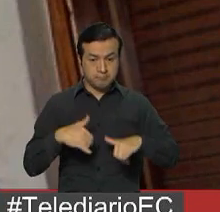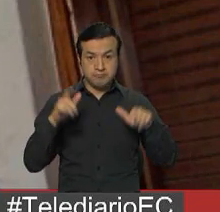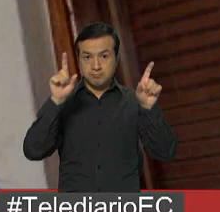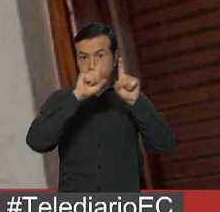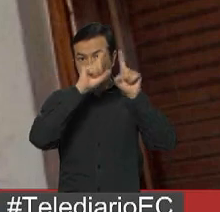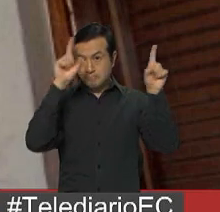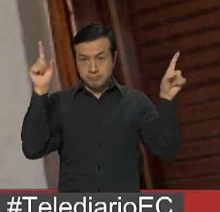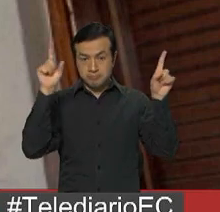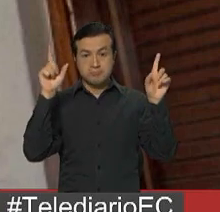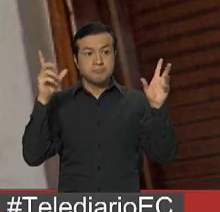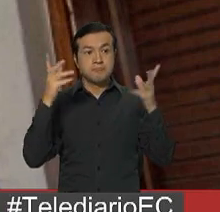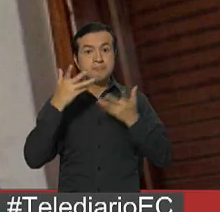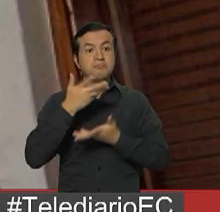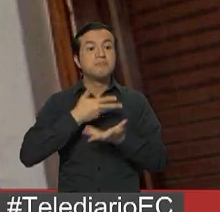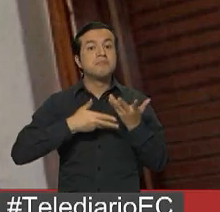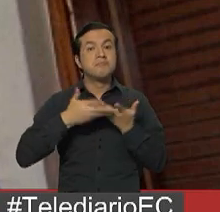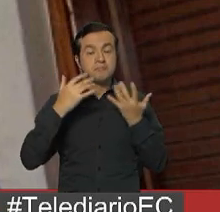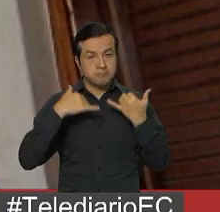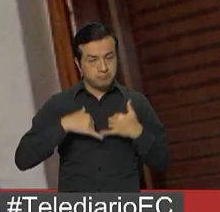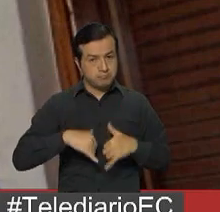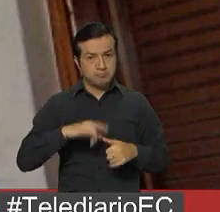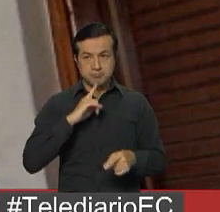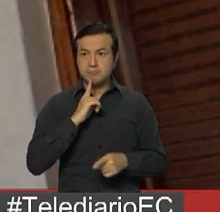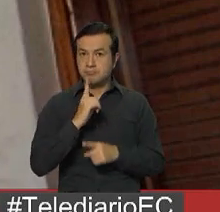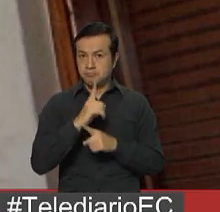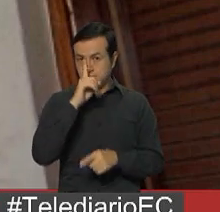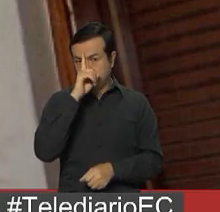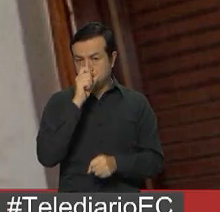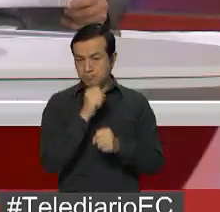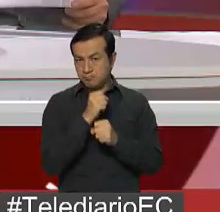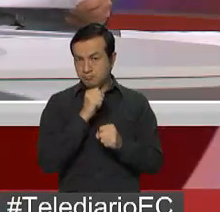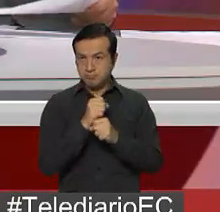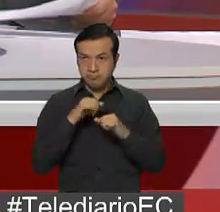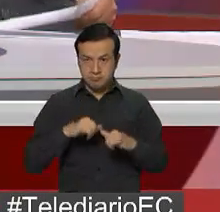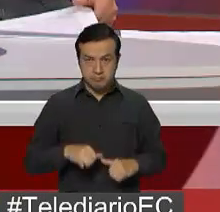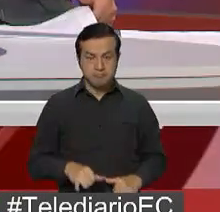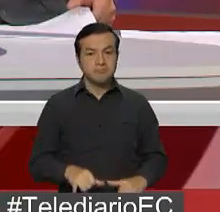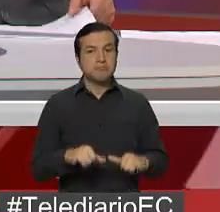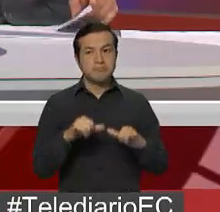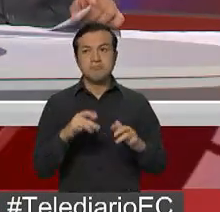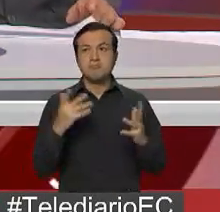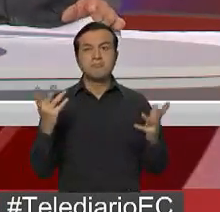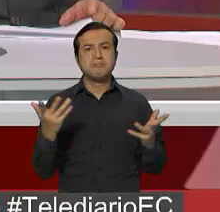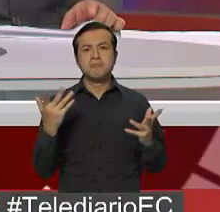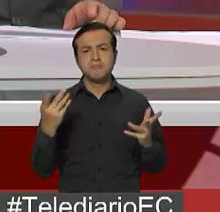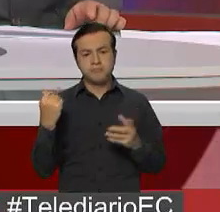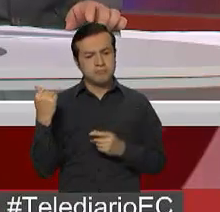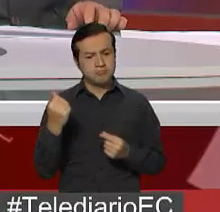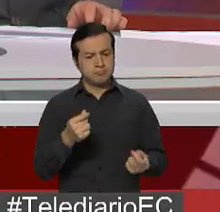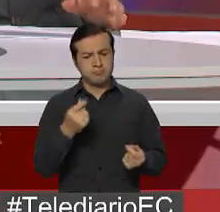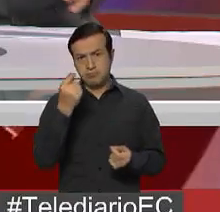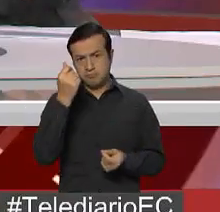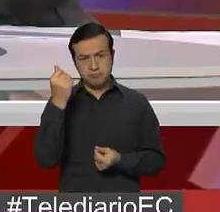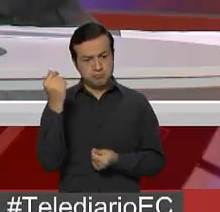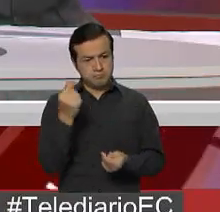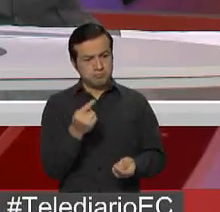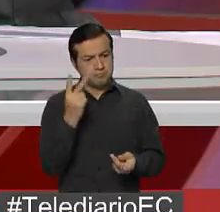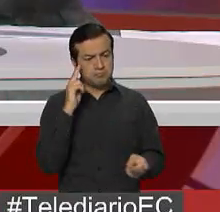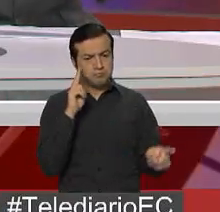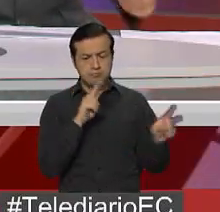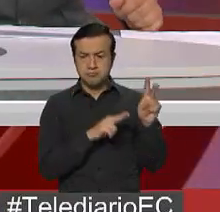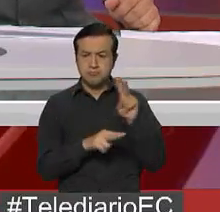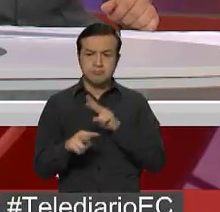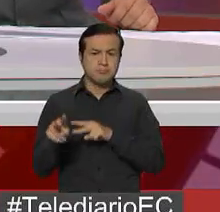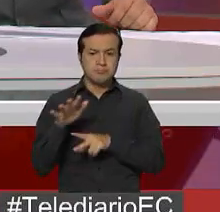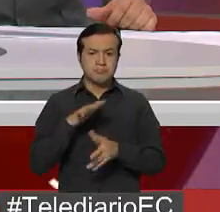empresa y con eso garantizamos la sostenibilidad del empleo que inyección mínima de recursos requeriría el sector productivo para poder entrar